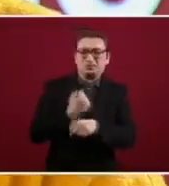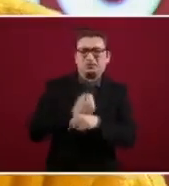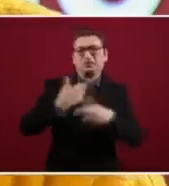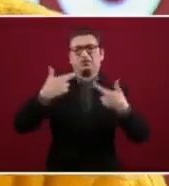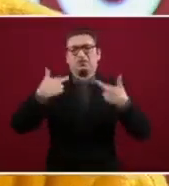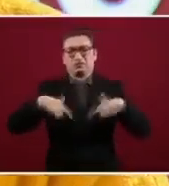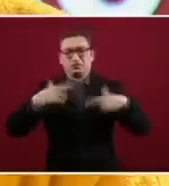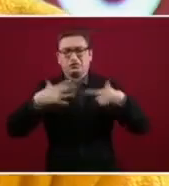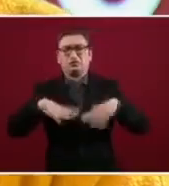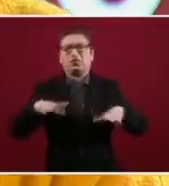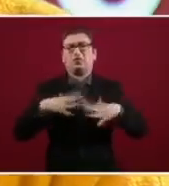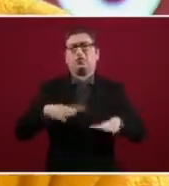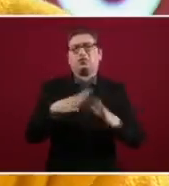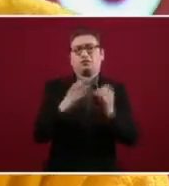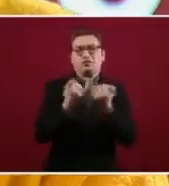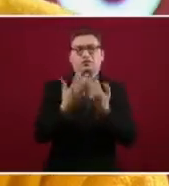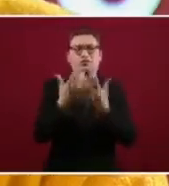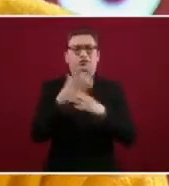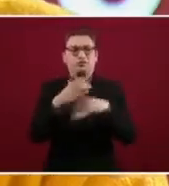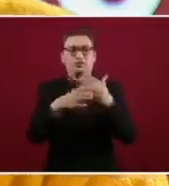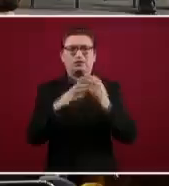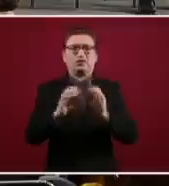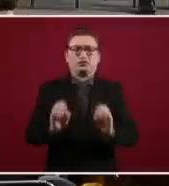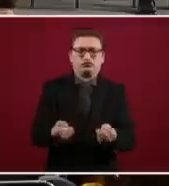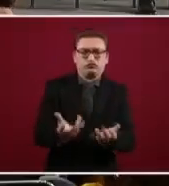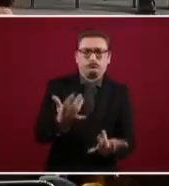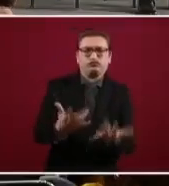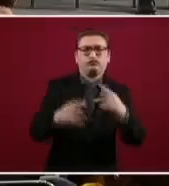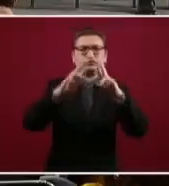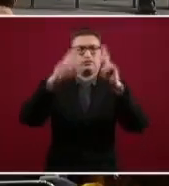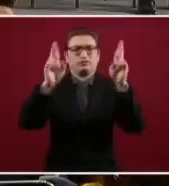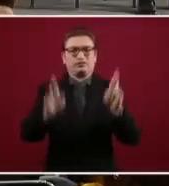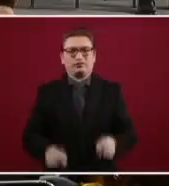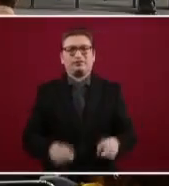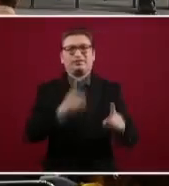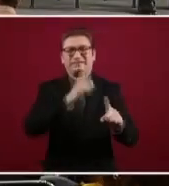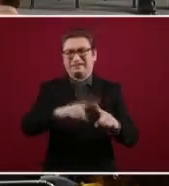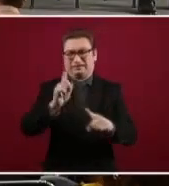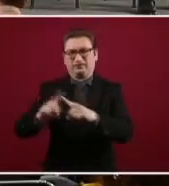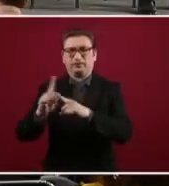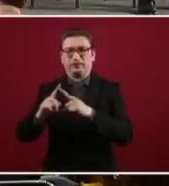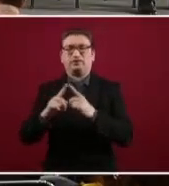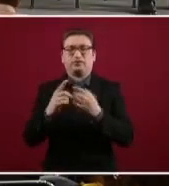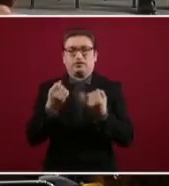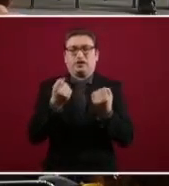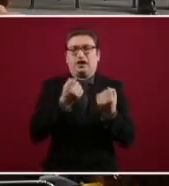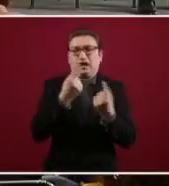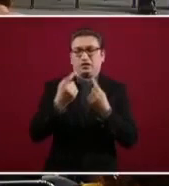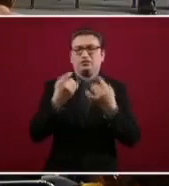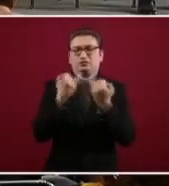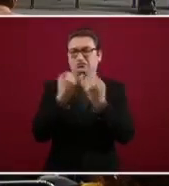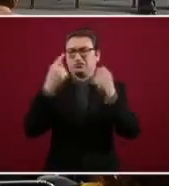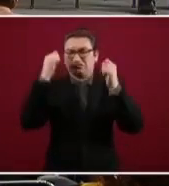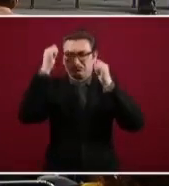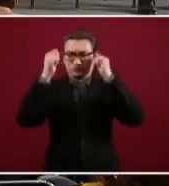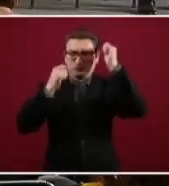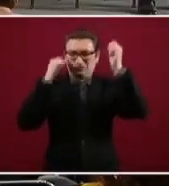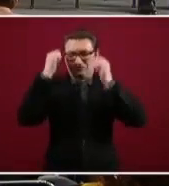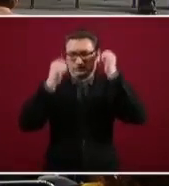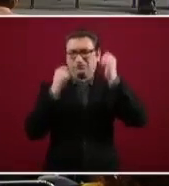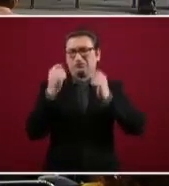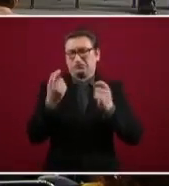electrodomésticos y crecientemente y servicios de turismo pues con